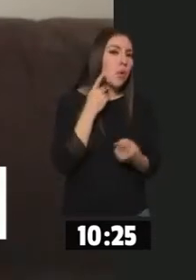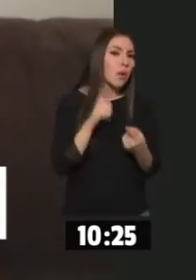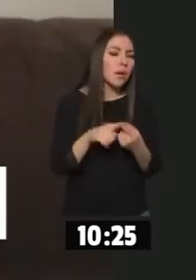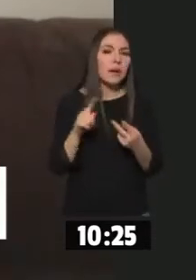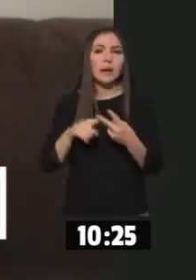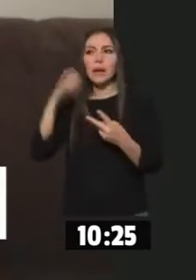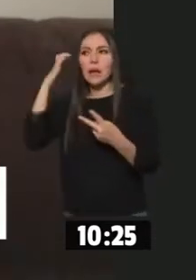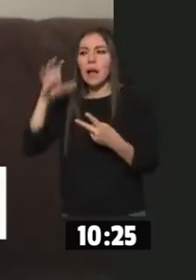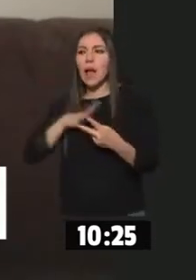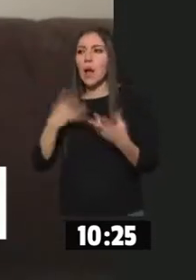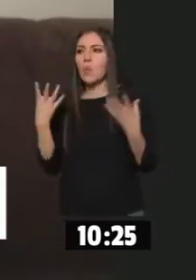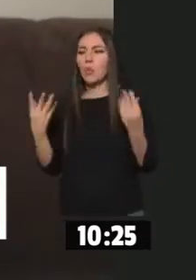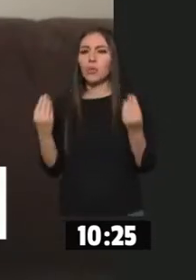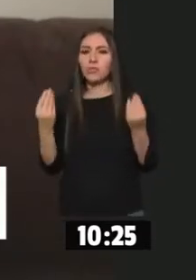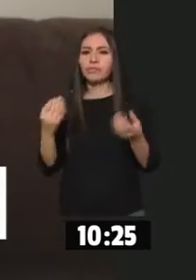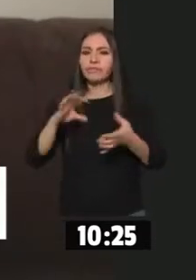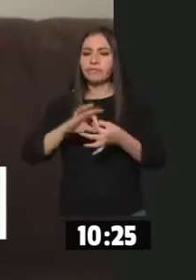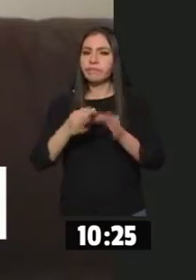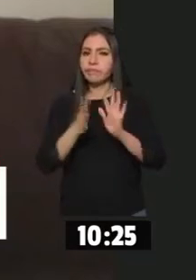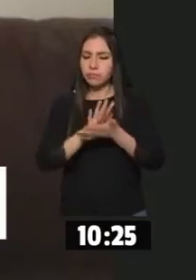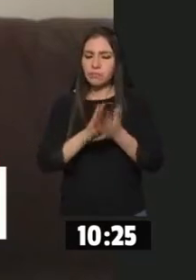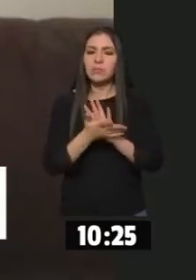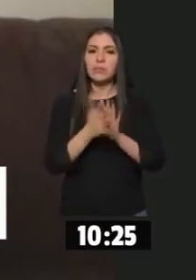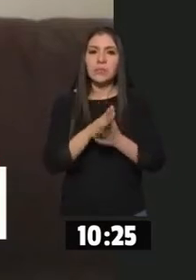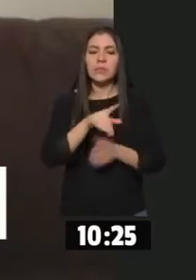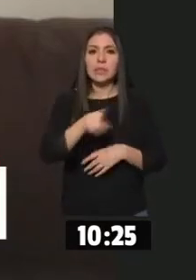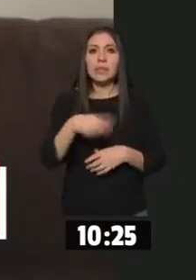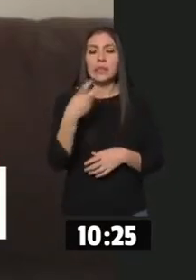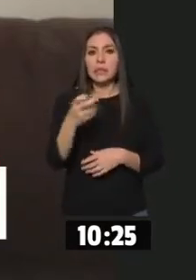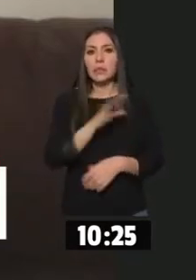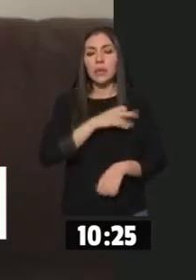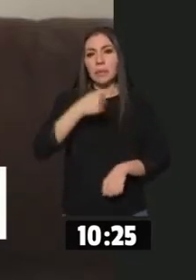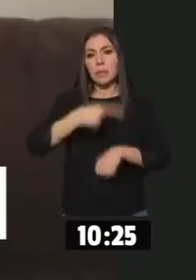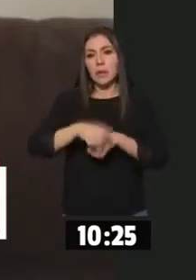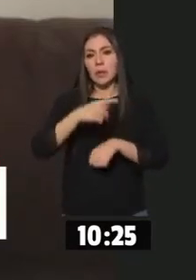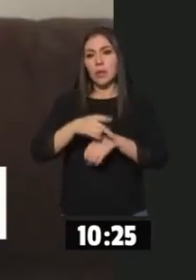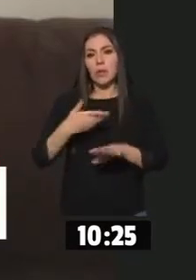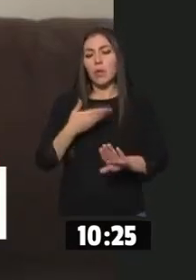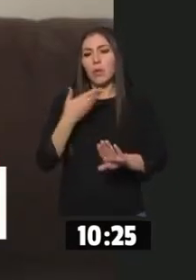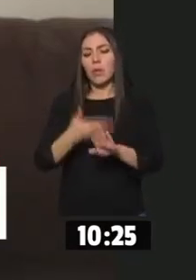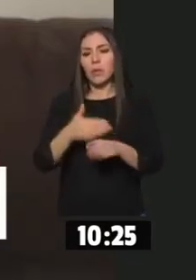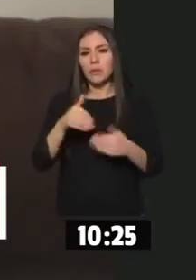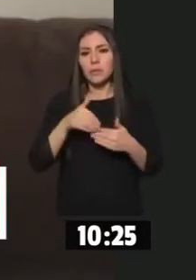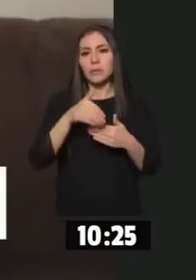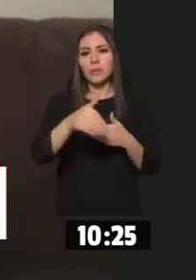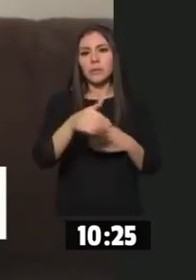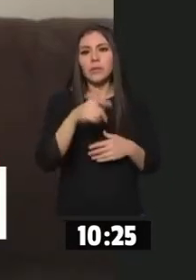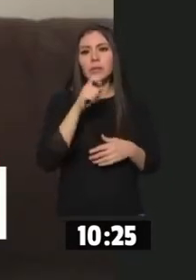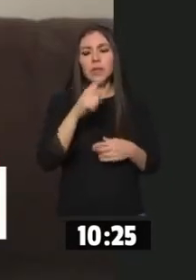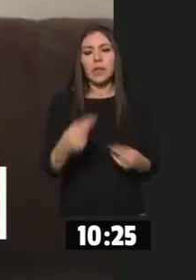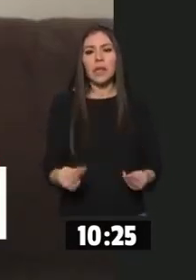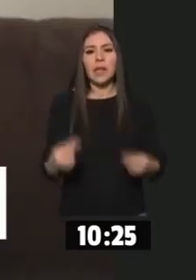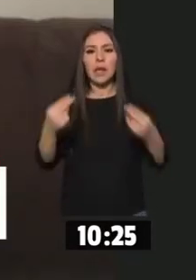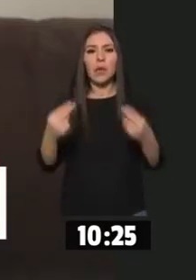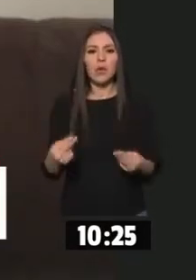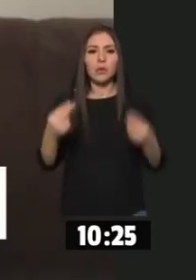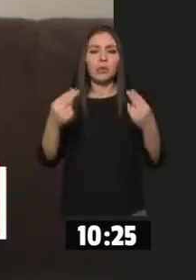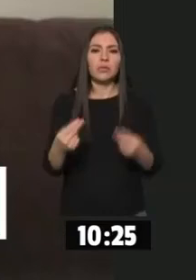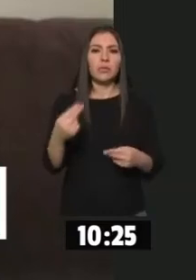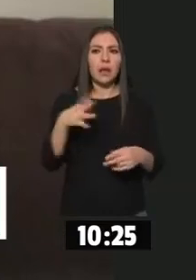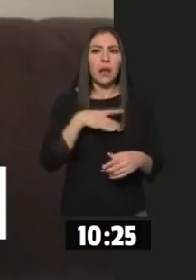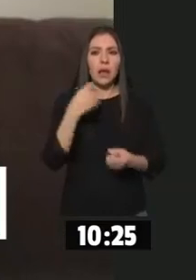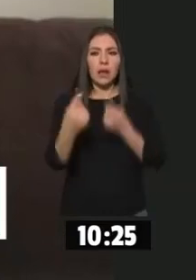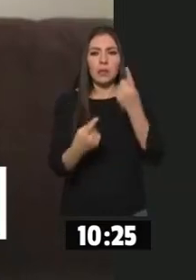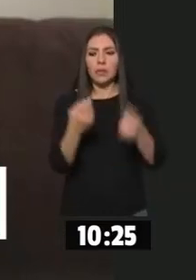donde algunos aspirantes, pues sin duda representan una amenaza para muchos de esos intereses ilegales, de esos negocios ilícitos que